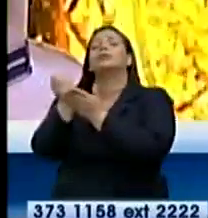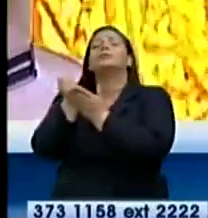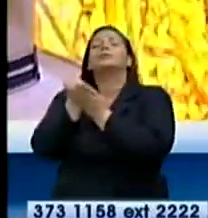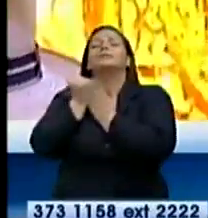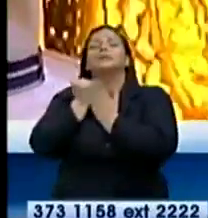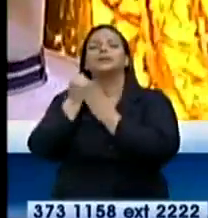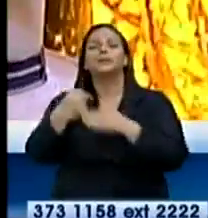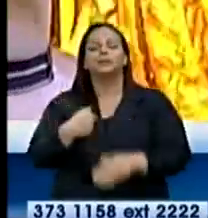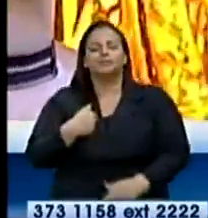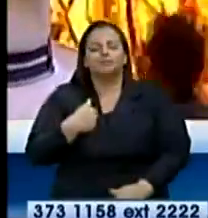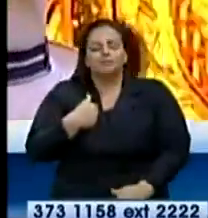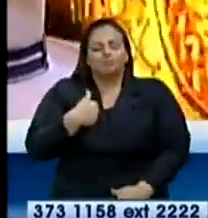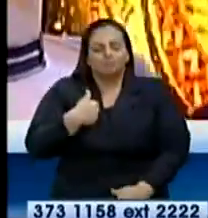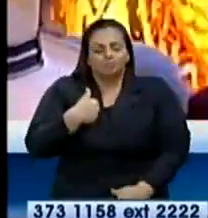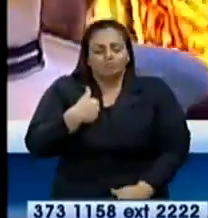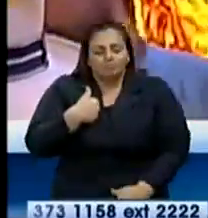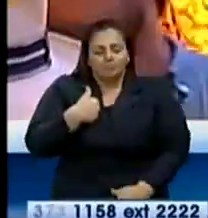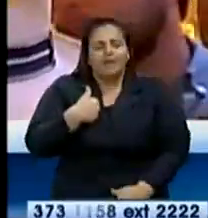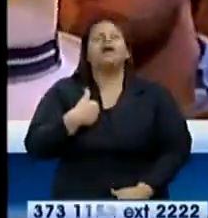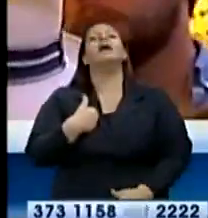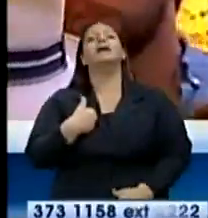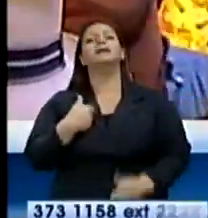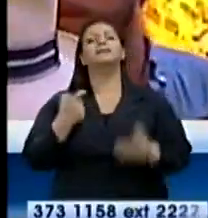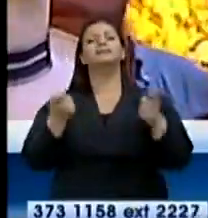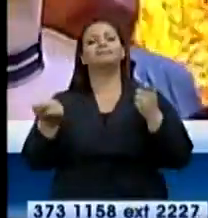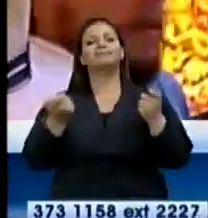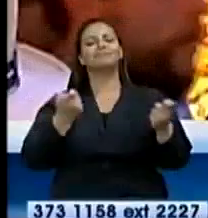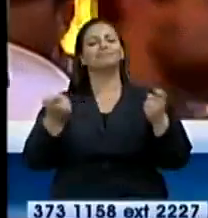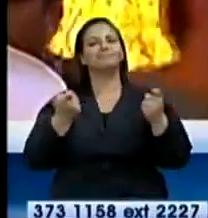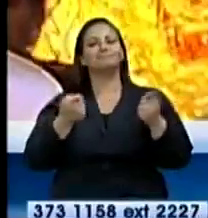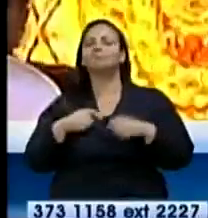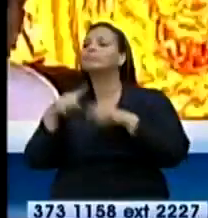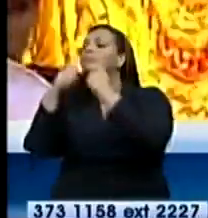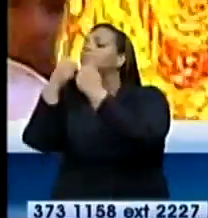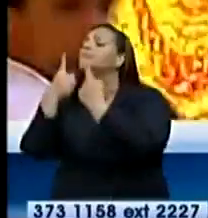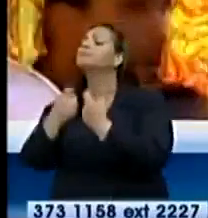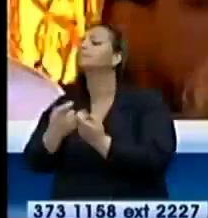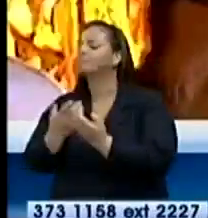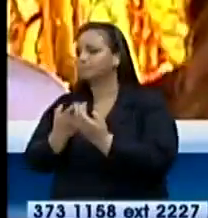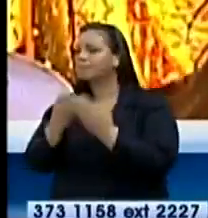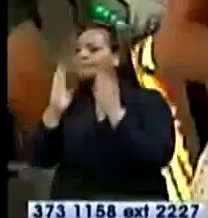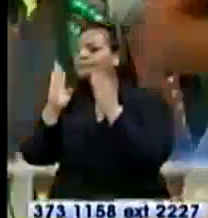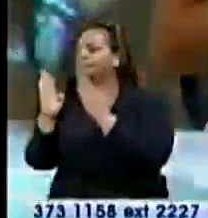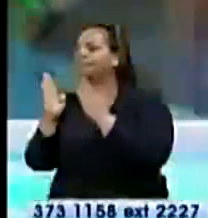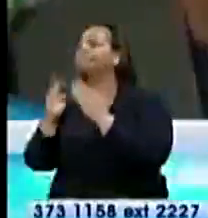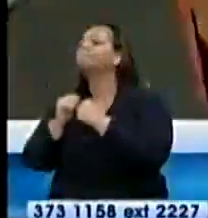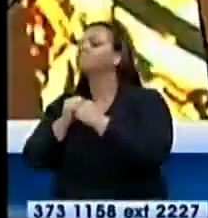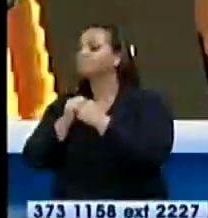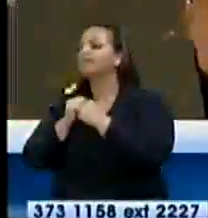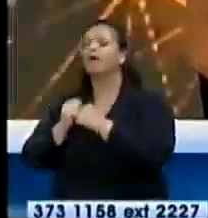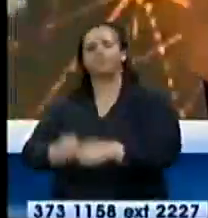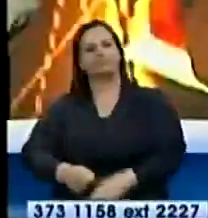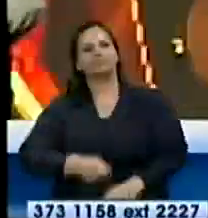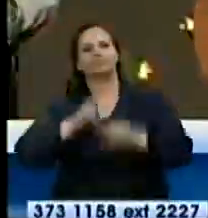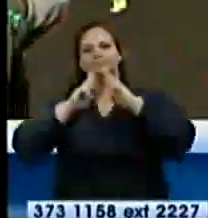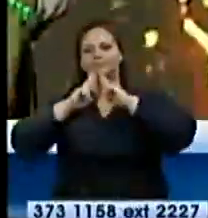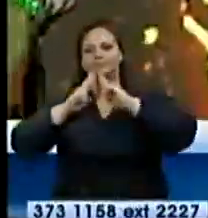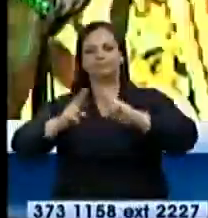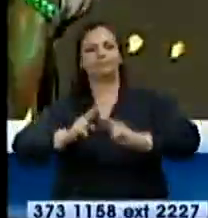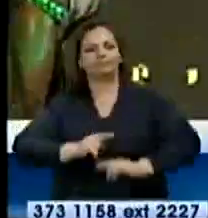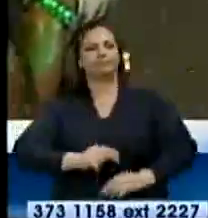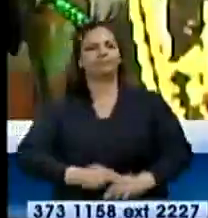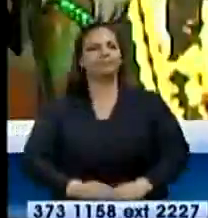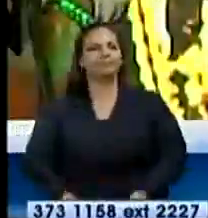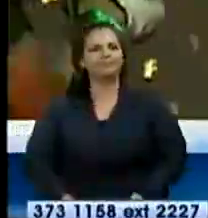al escenario y bueno, es cuestión de controlarse, escuchar la pregunta, responder y confiar en ti misma. Y tiene claro sus planes, ya como